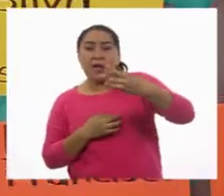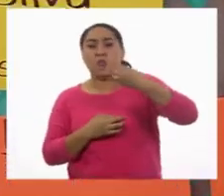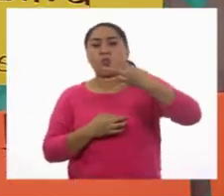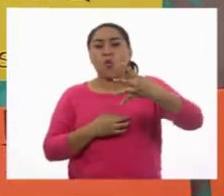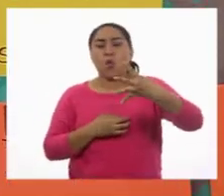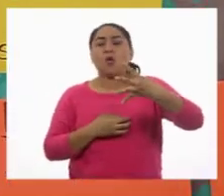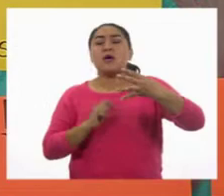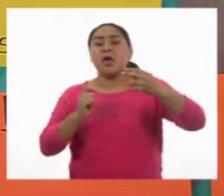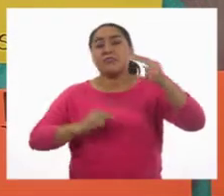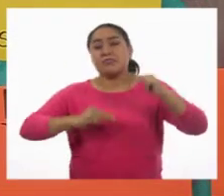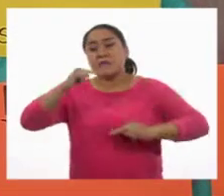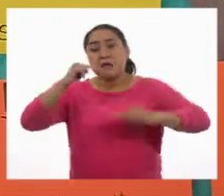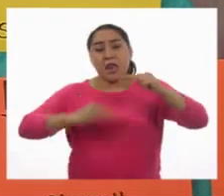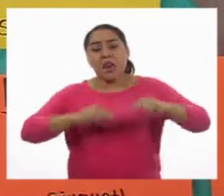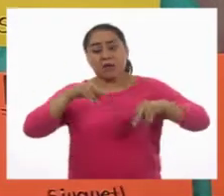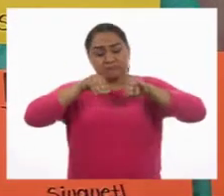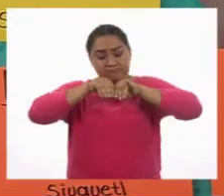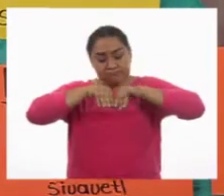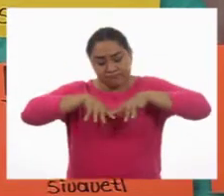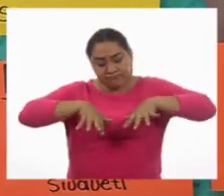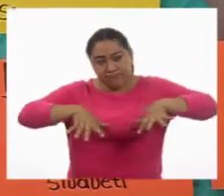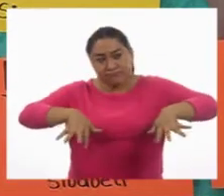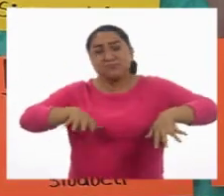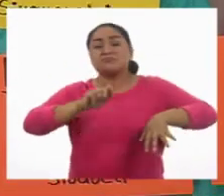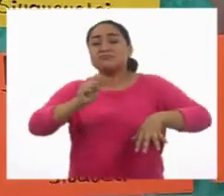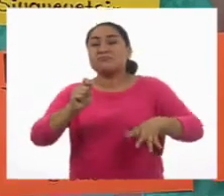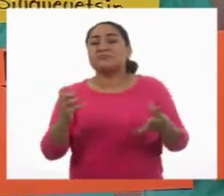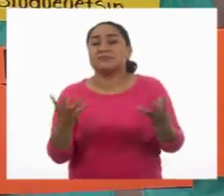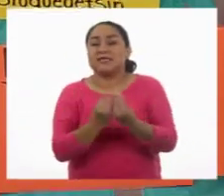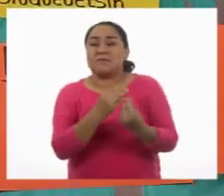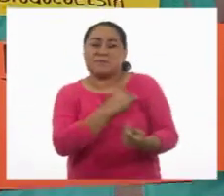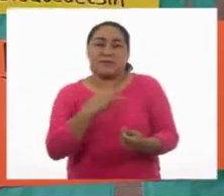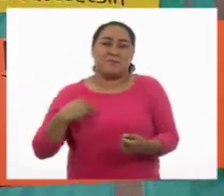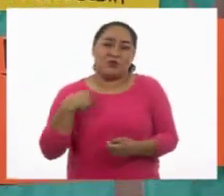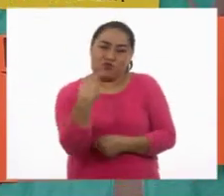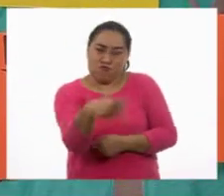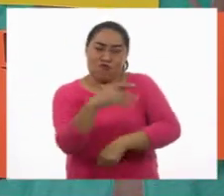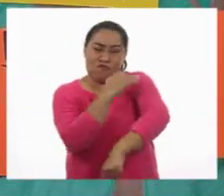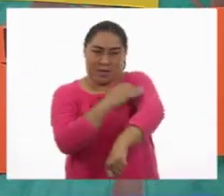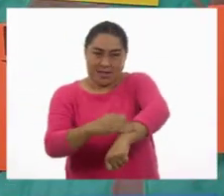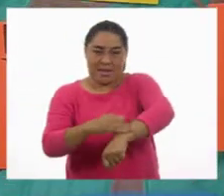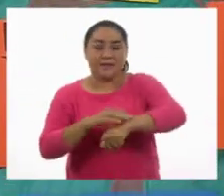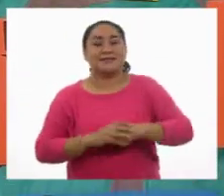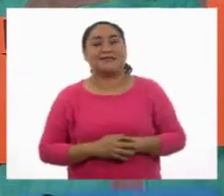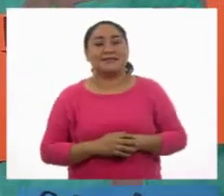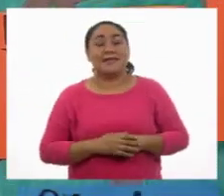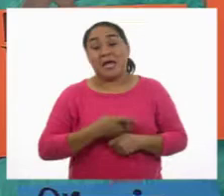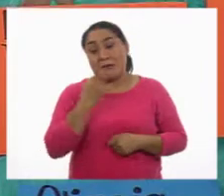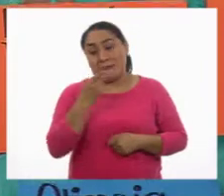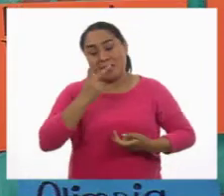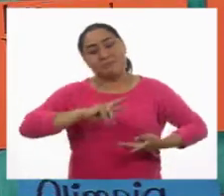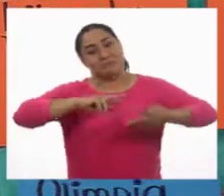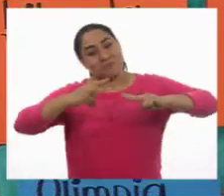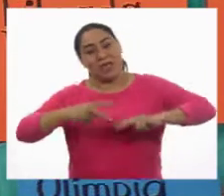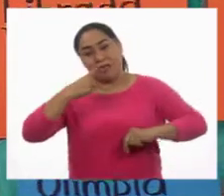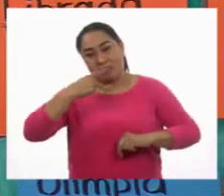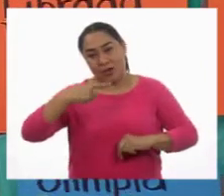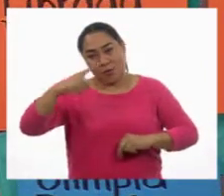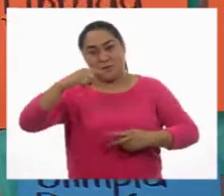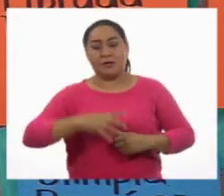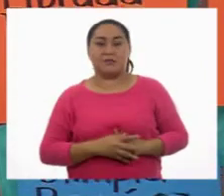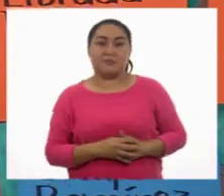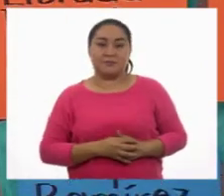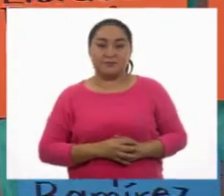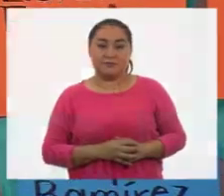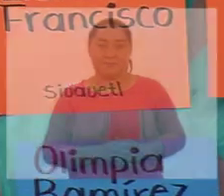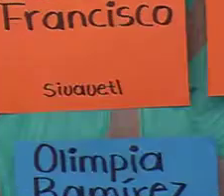con unos 15 miembros de familia. Inhuayolcayol, Wilcasis, Ye,